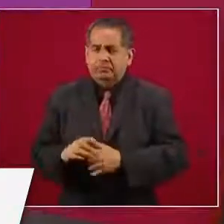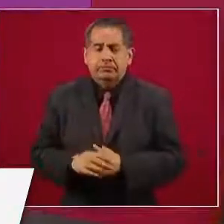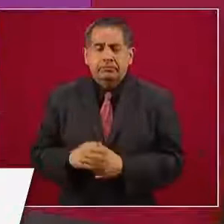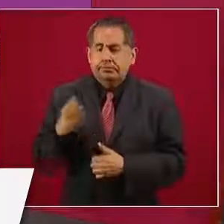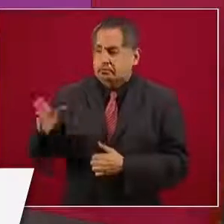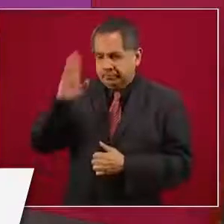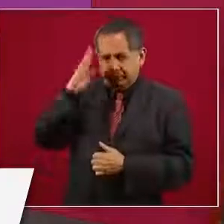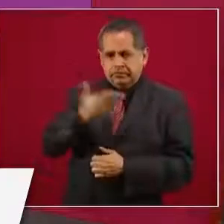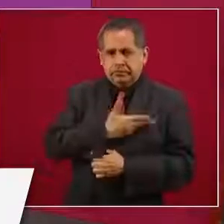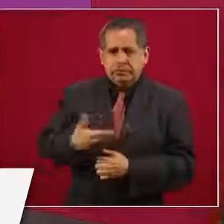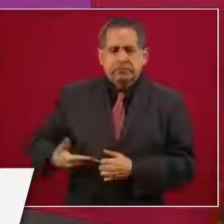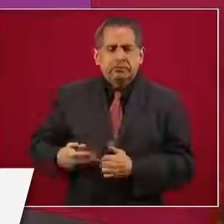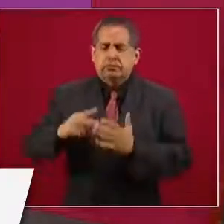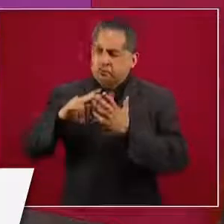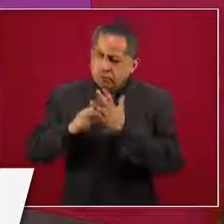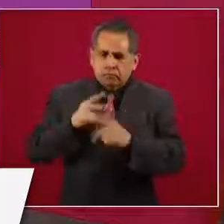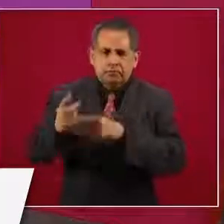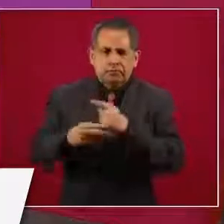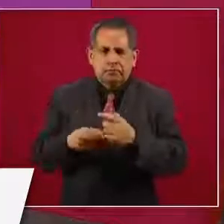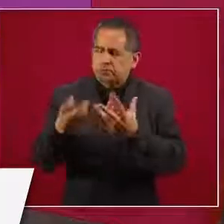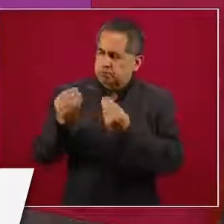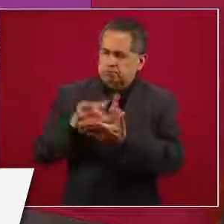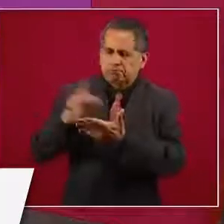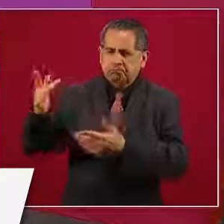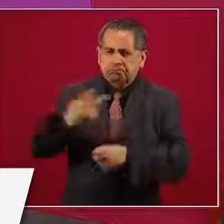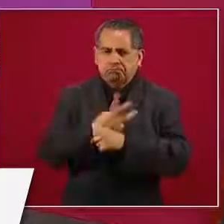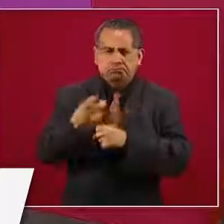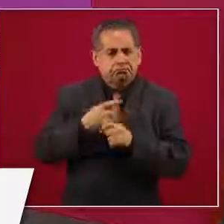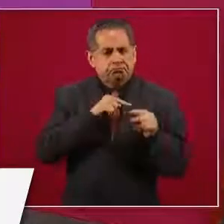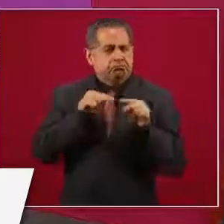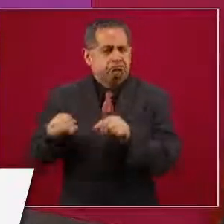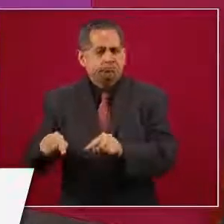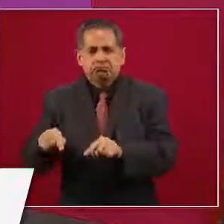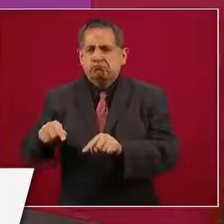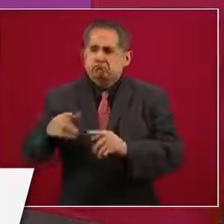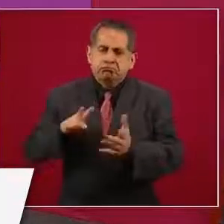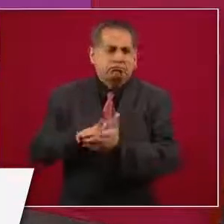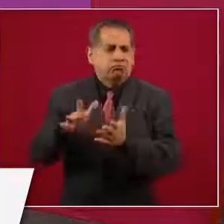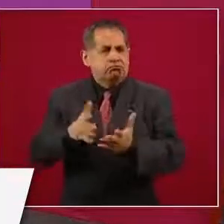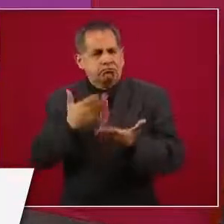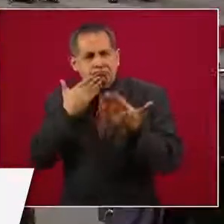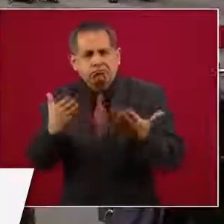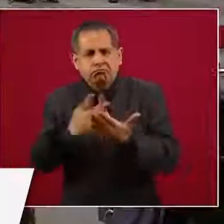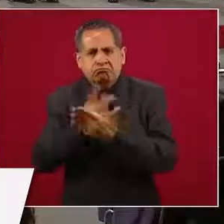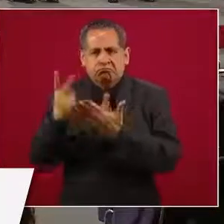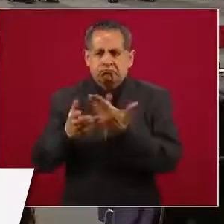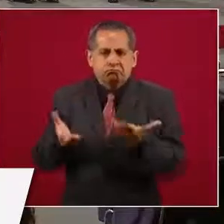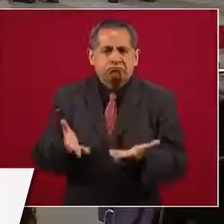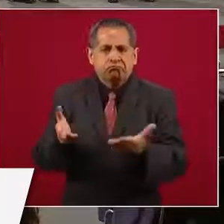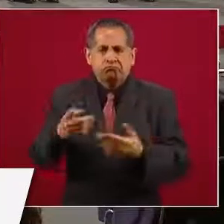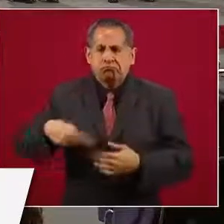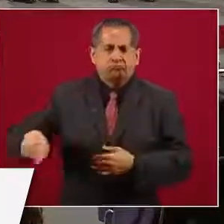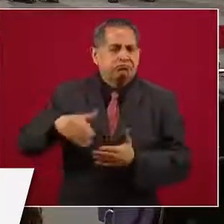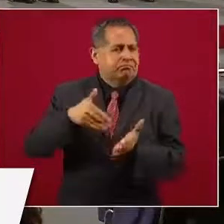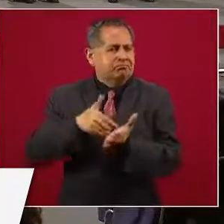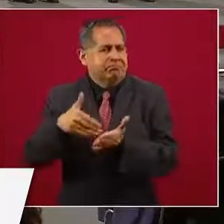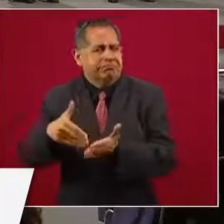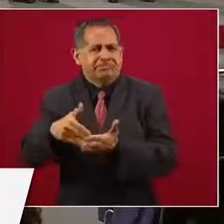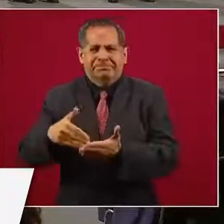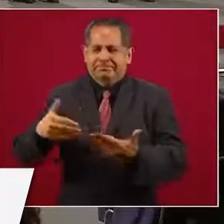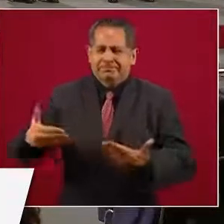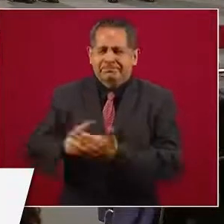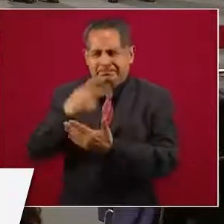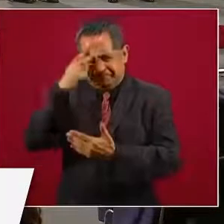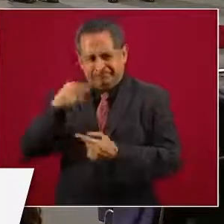Señor presidente, una vez más, muchas gracias por impulsar este gran proyecto en beneficio de millones de